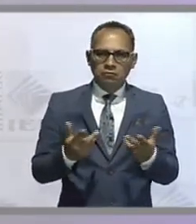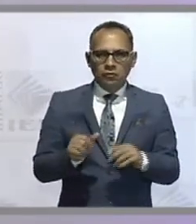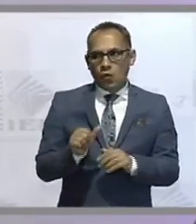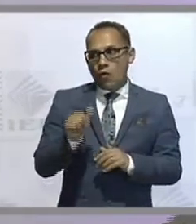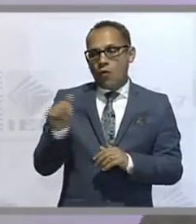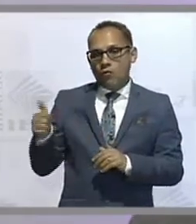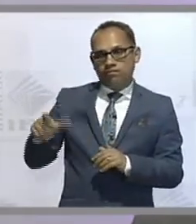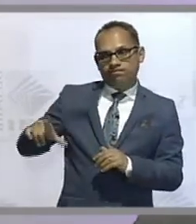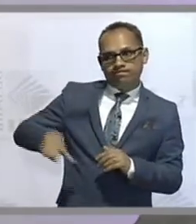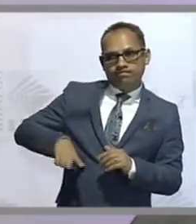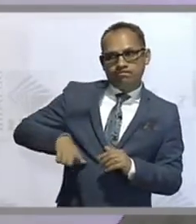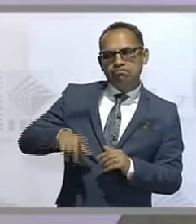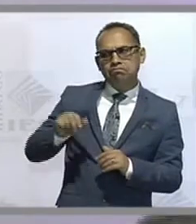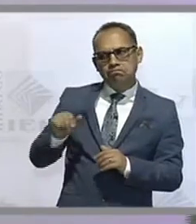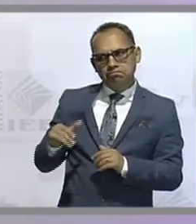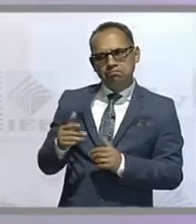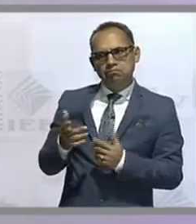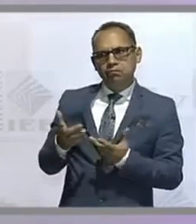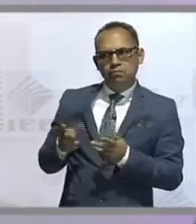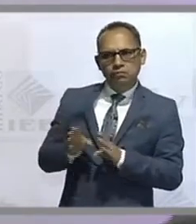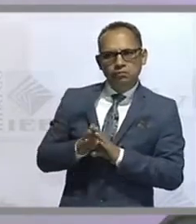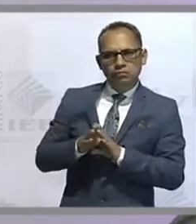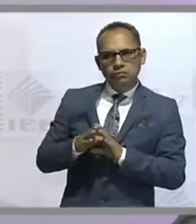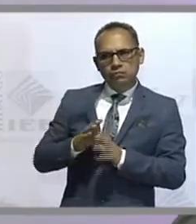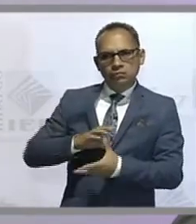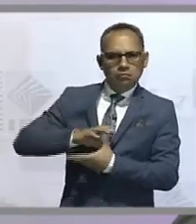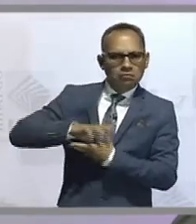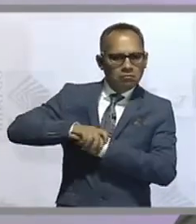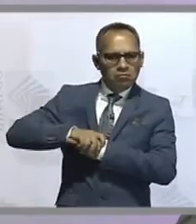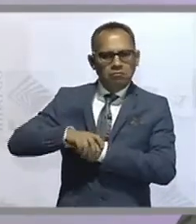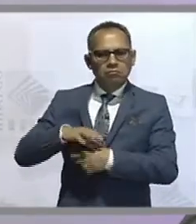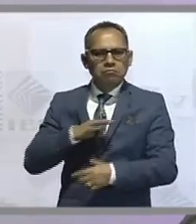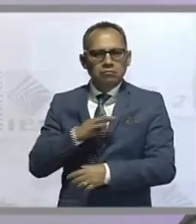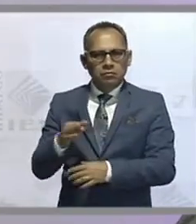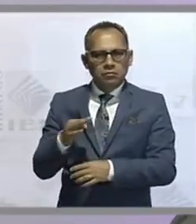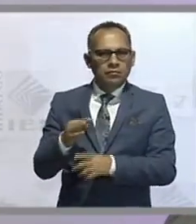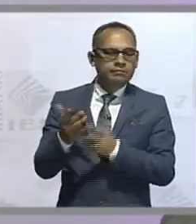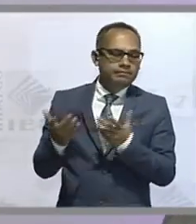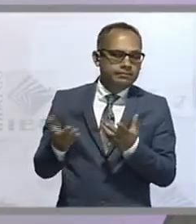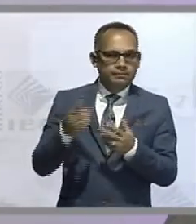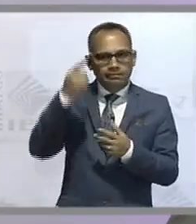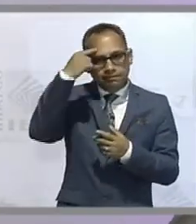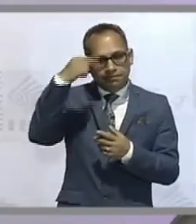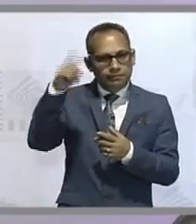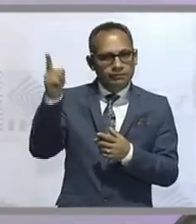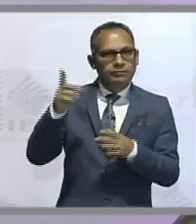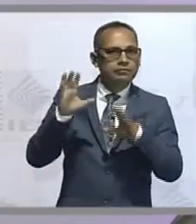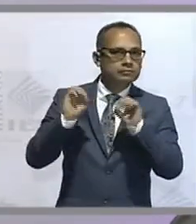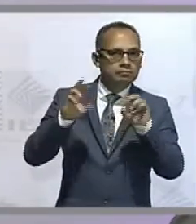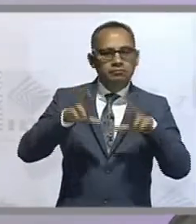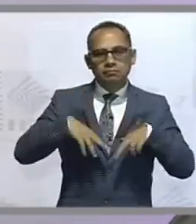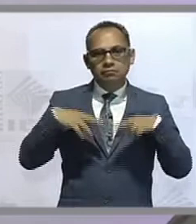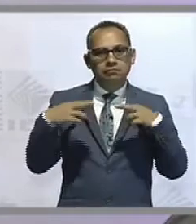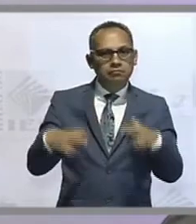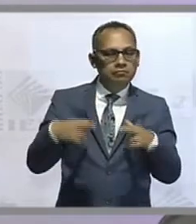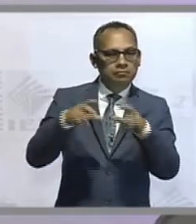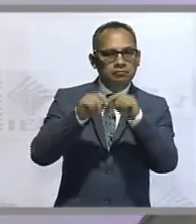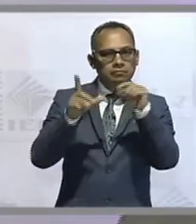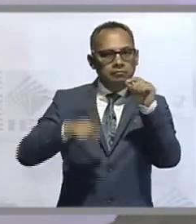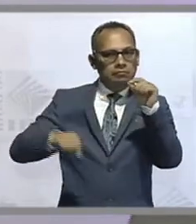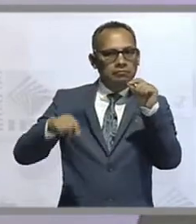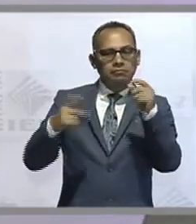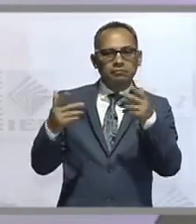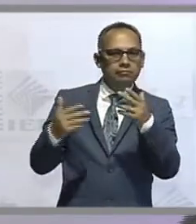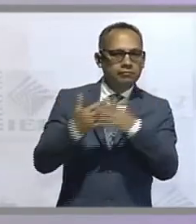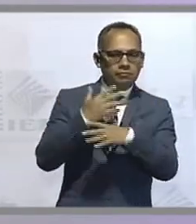gobernadores de lo que está proponiendo nuestros nuestros representantes a nivel nacional nuestros candidatos a nivel nacional por